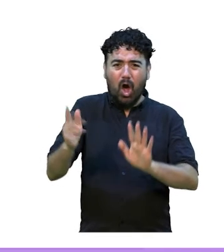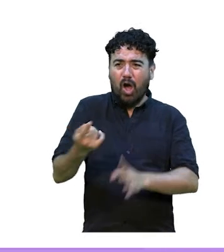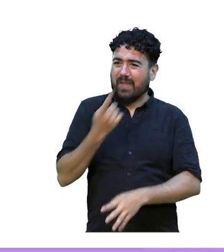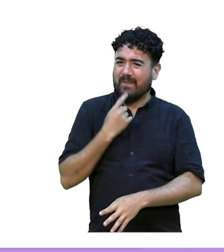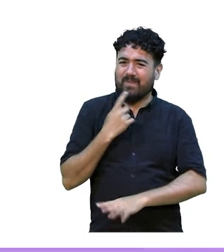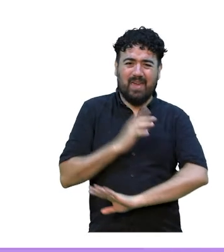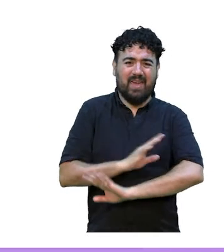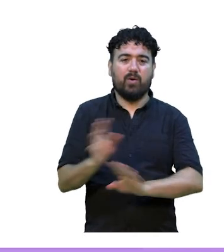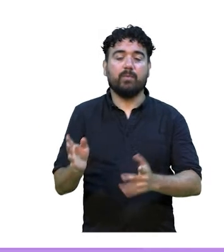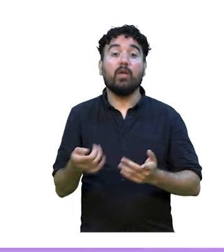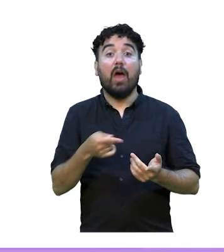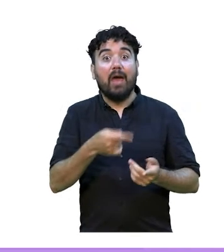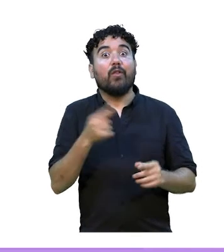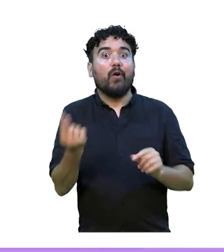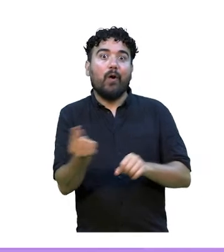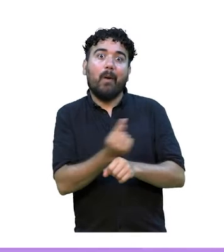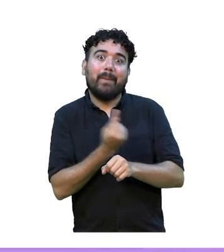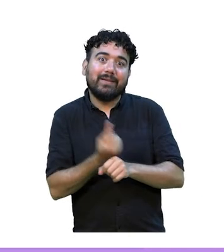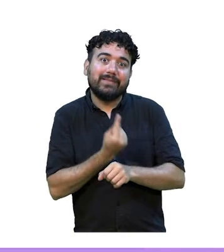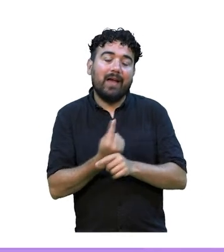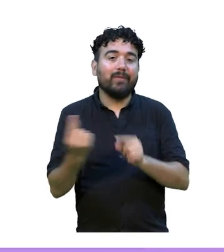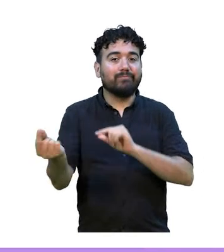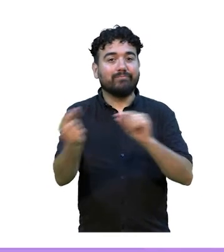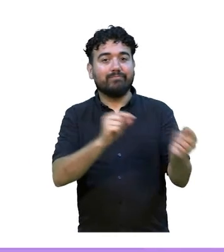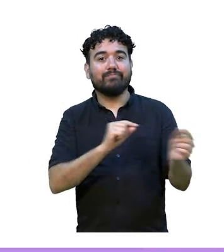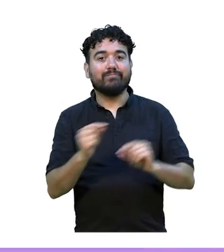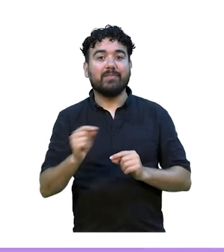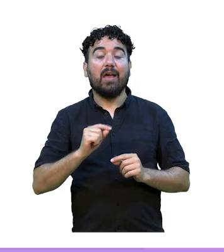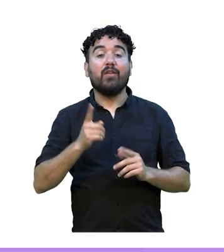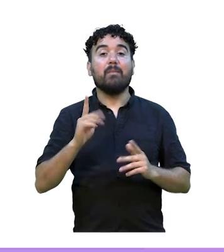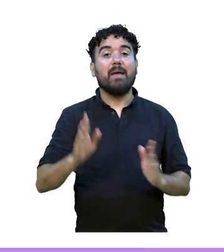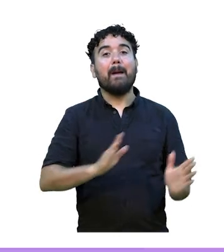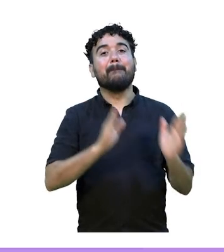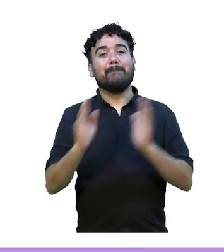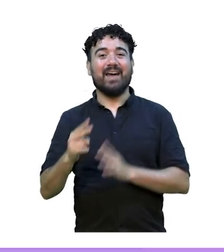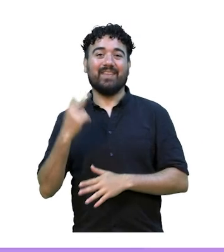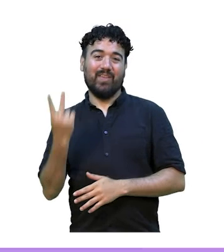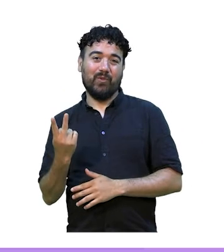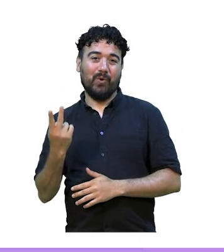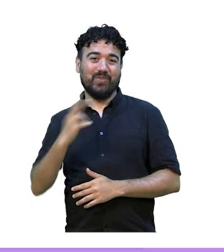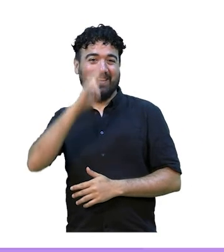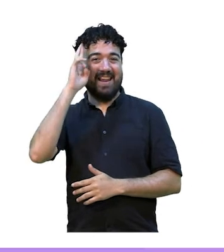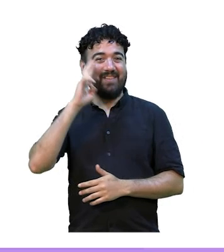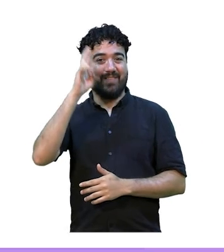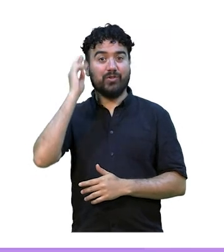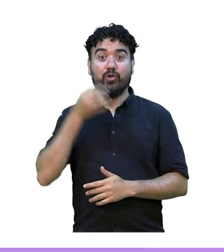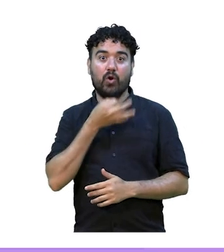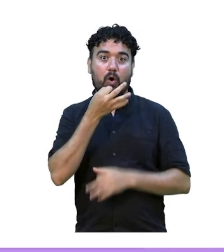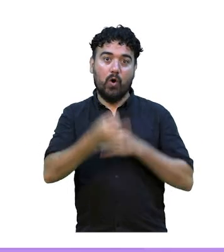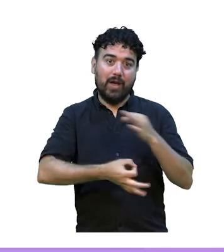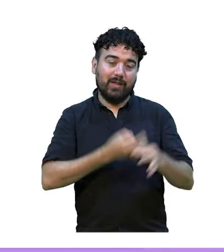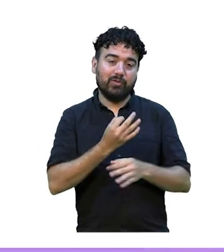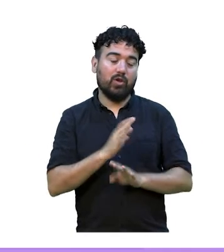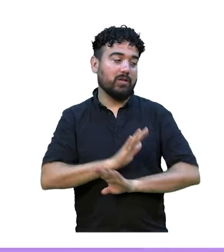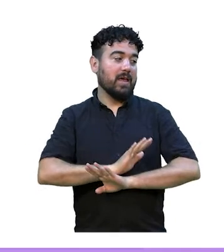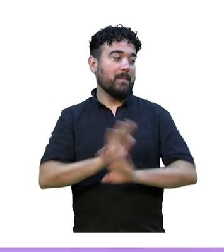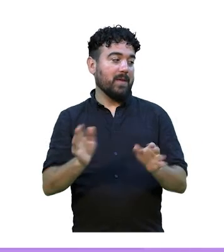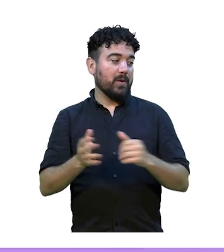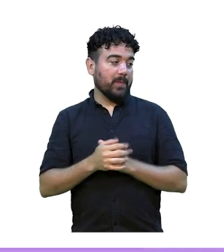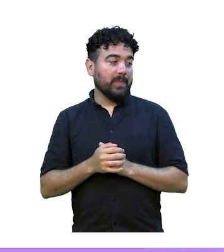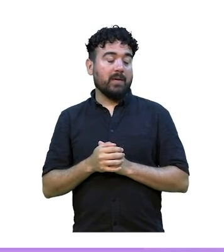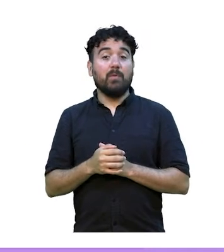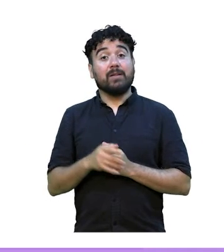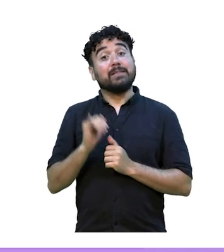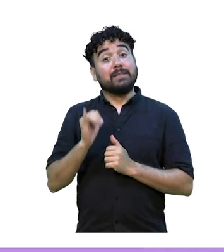¿A poner un condón? Y esas conversaciones se dieron. Es como la parte 2 de la reflexión. Y con